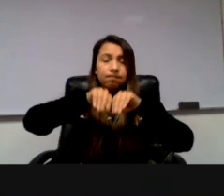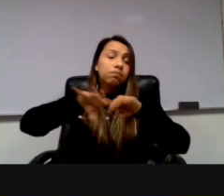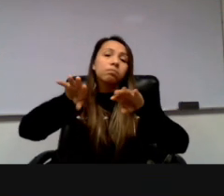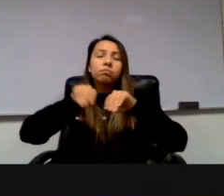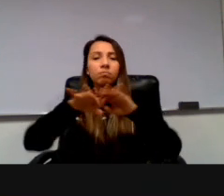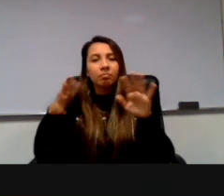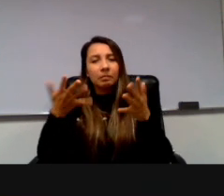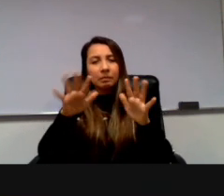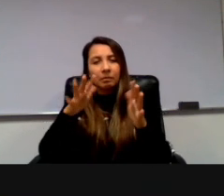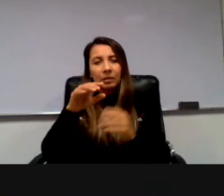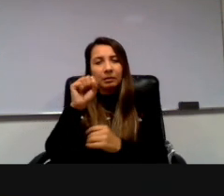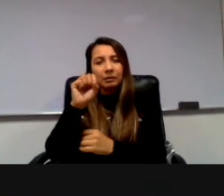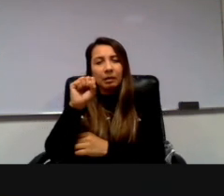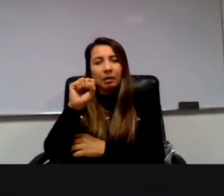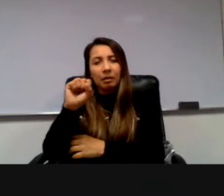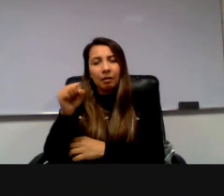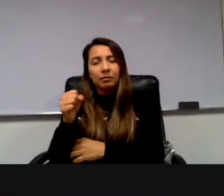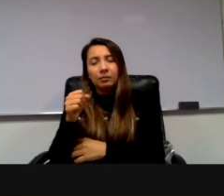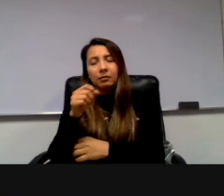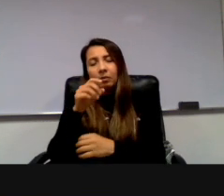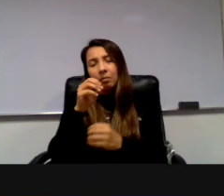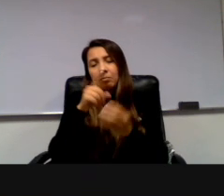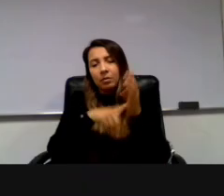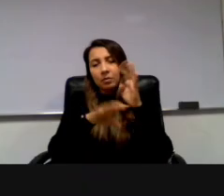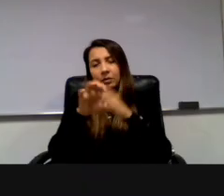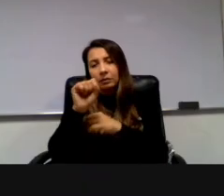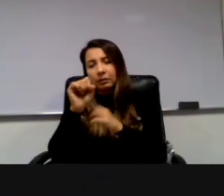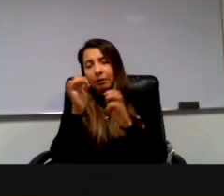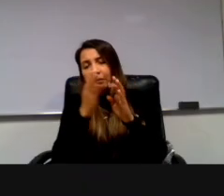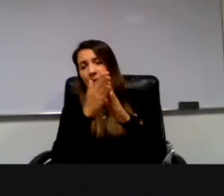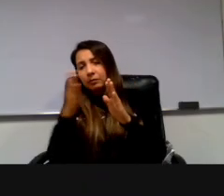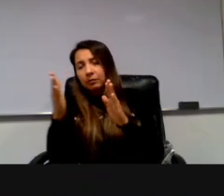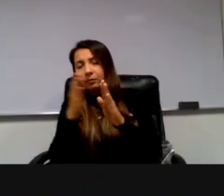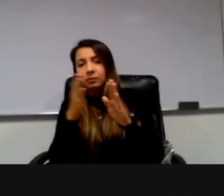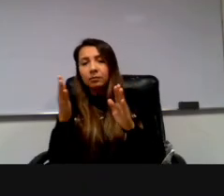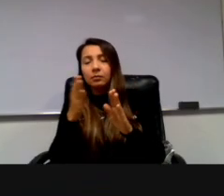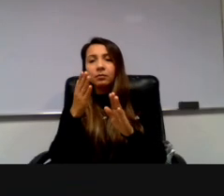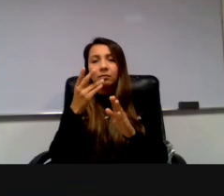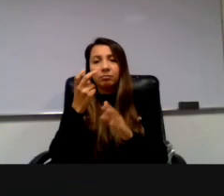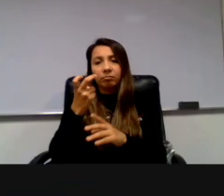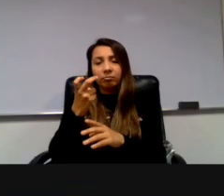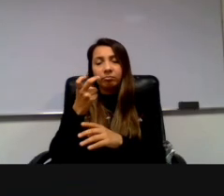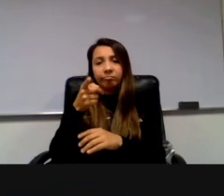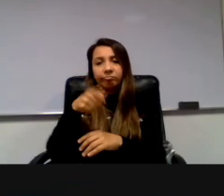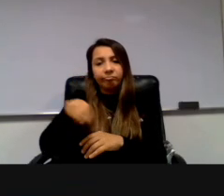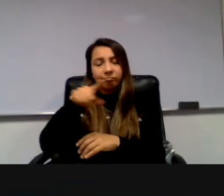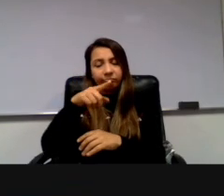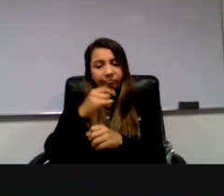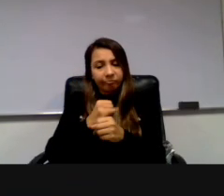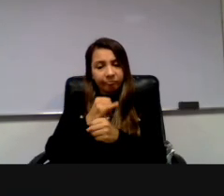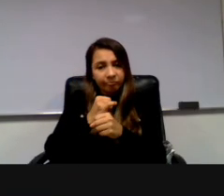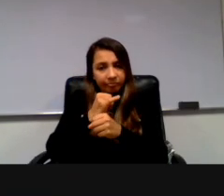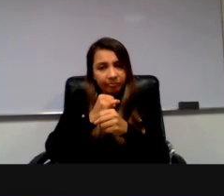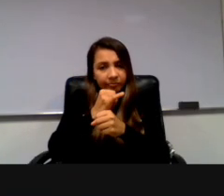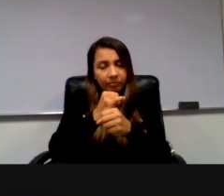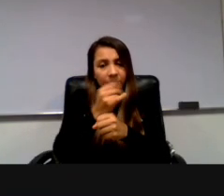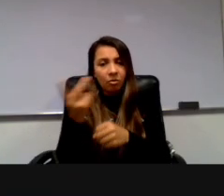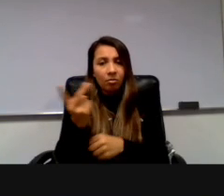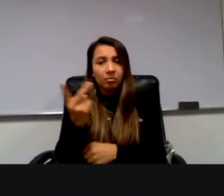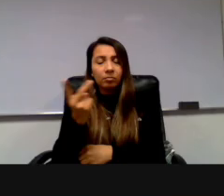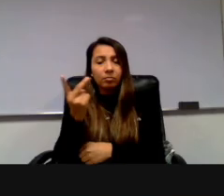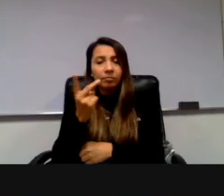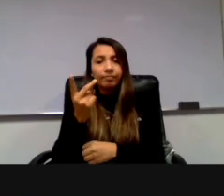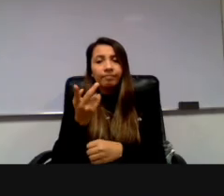propusieron, por allá de los 60s del siglo pasado, en donde propusieron que pues las moléculas, en particular